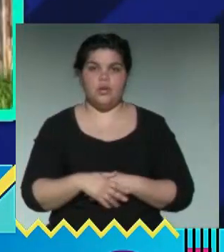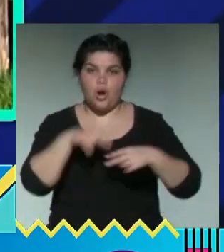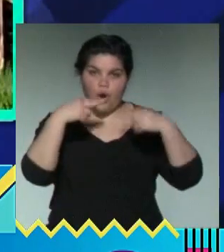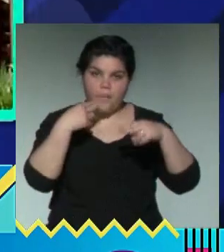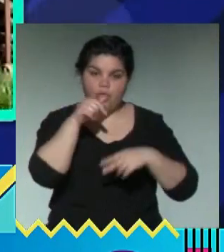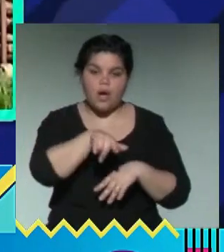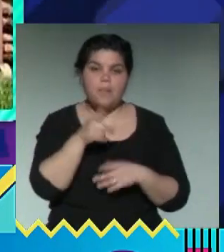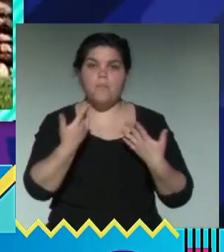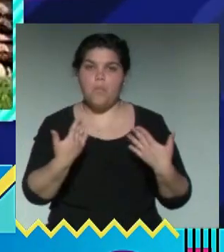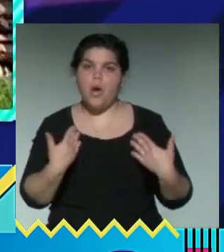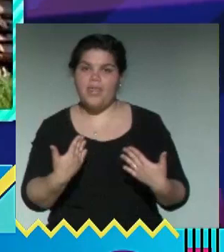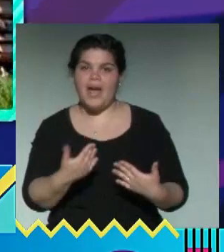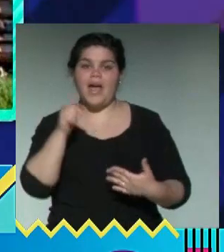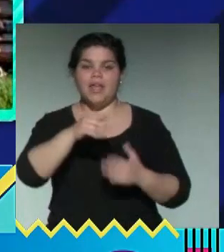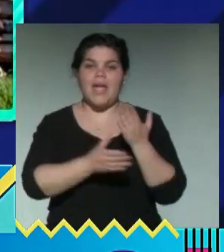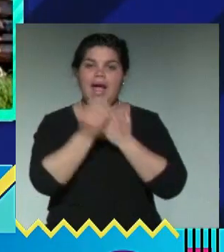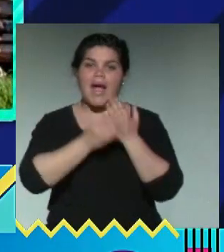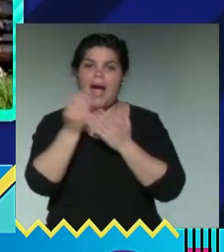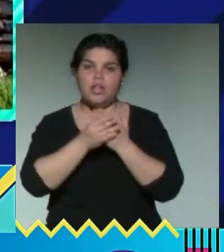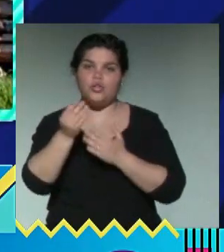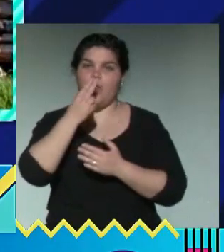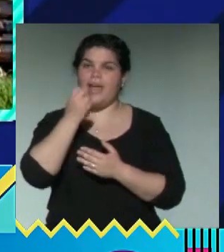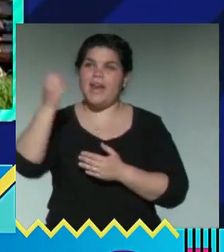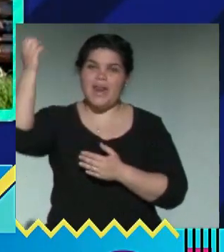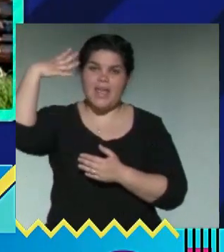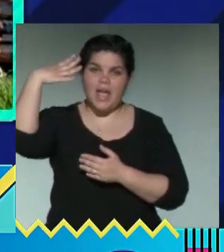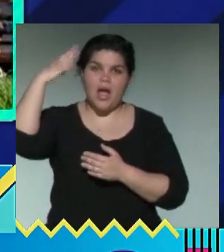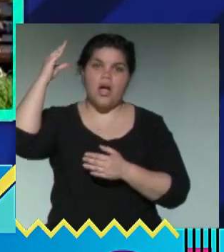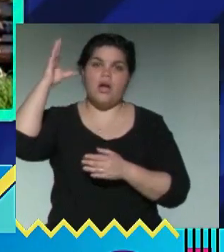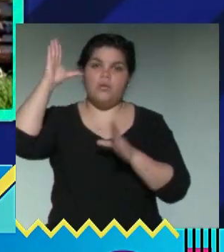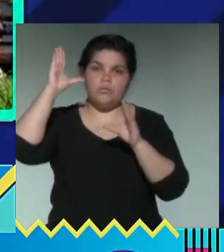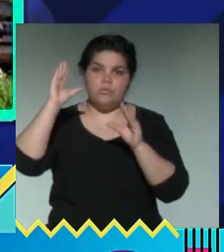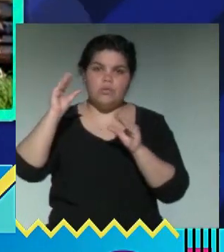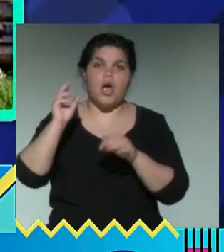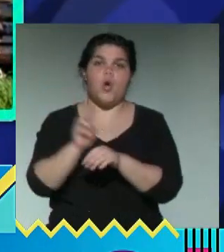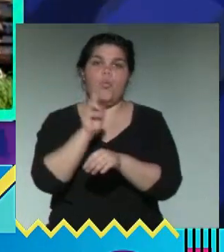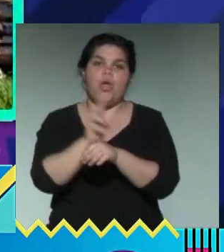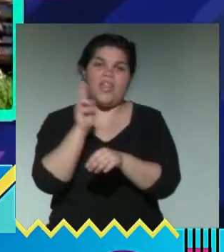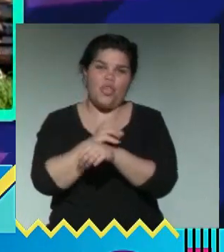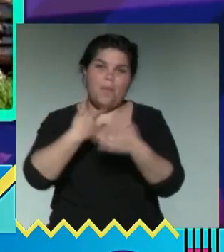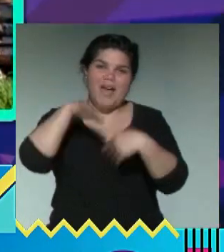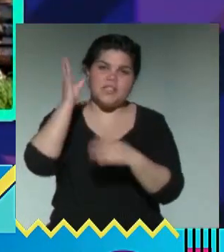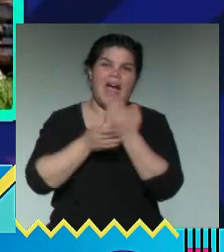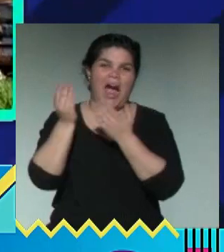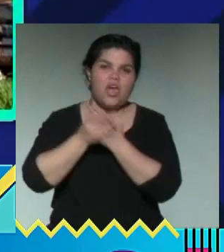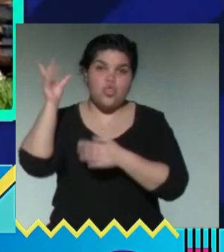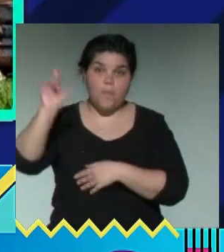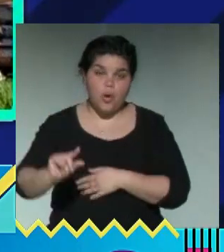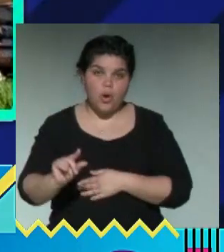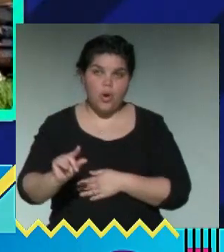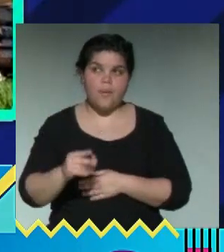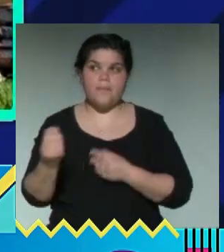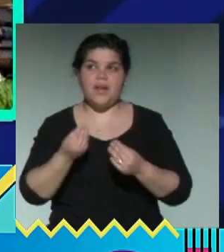ahí, minimizar el consumo de energía de la red y utilizar energía de generación propia y con alguna fuente renovable,